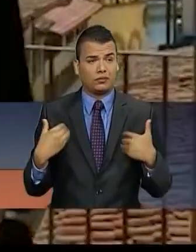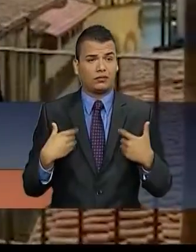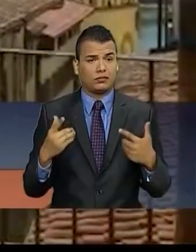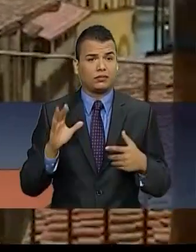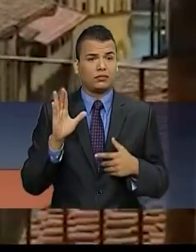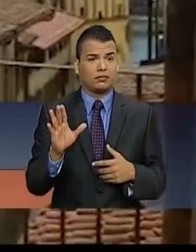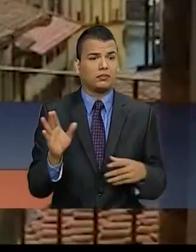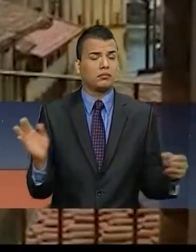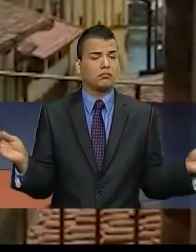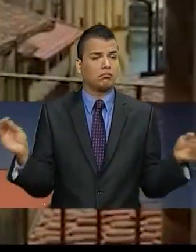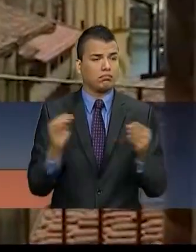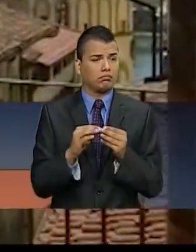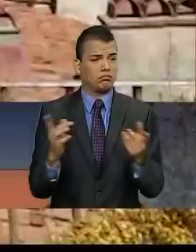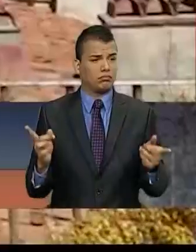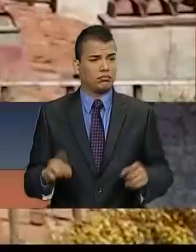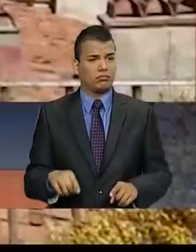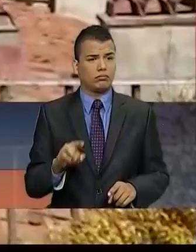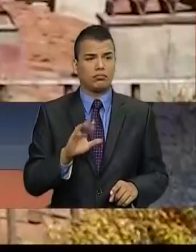y poder también